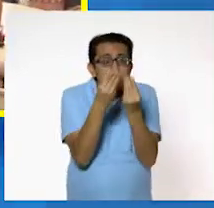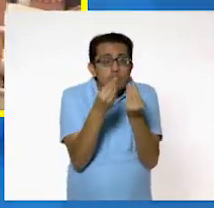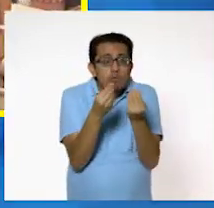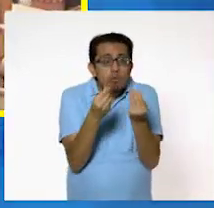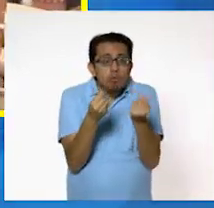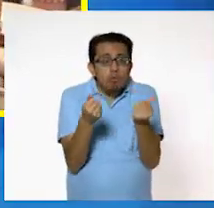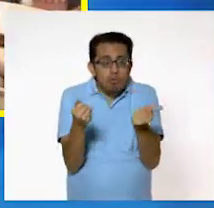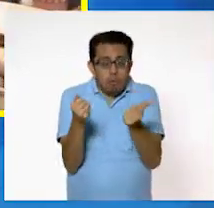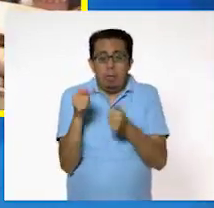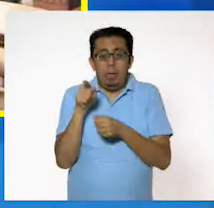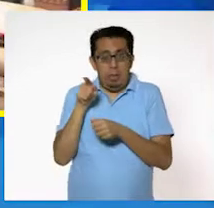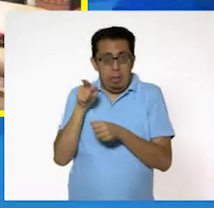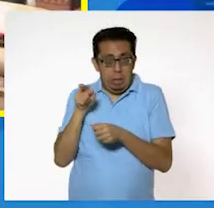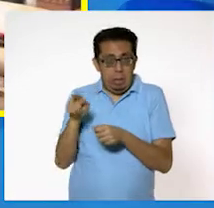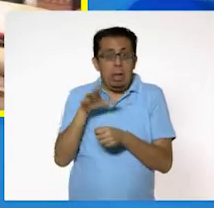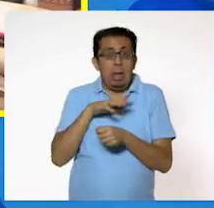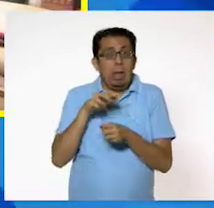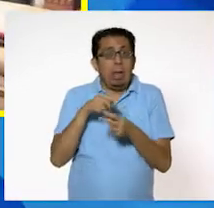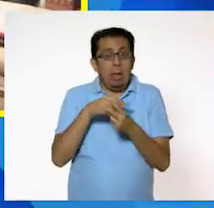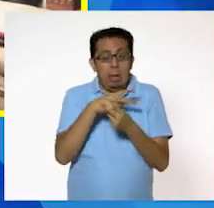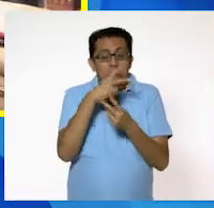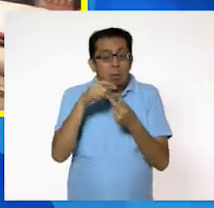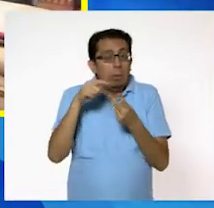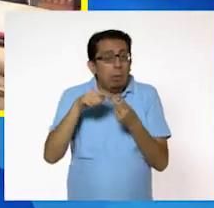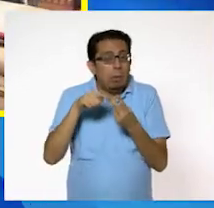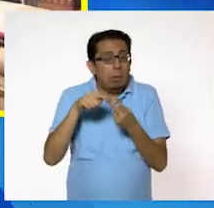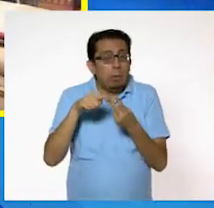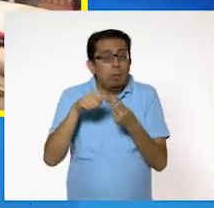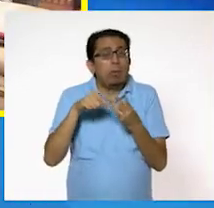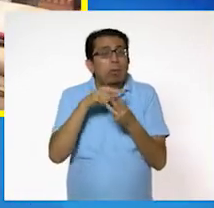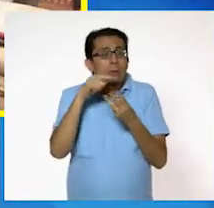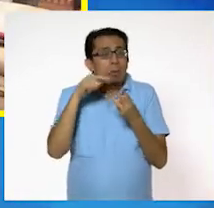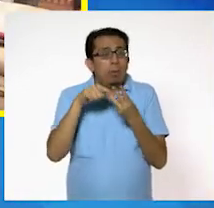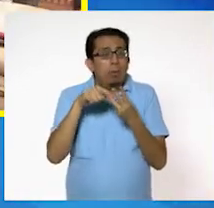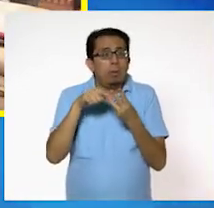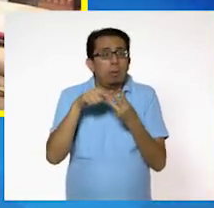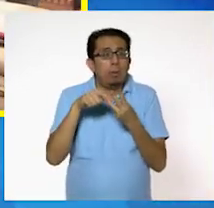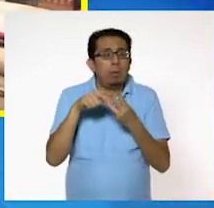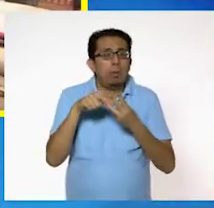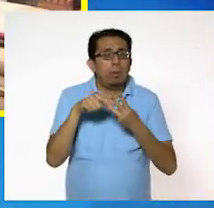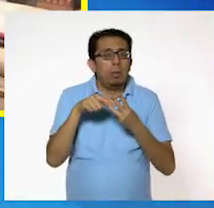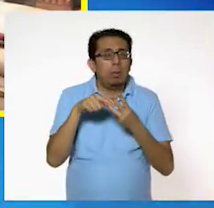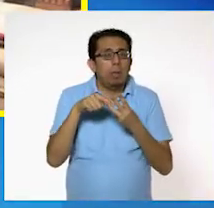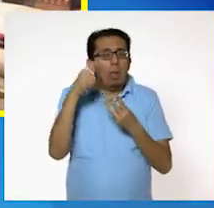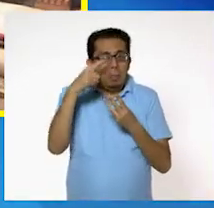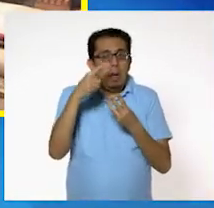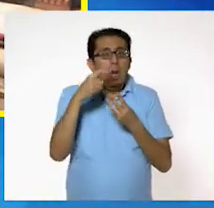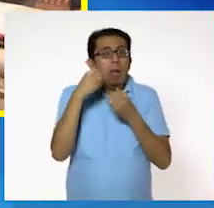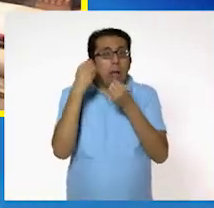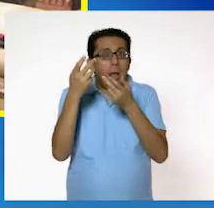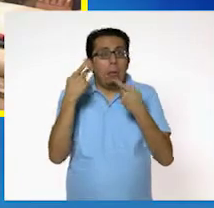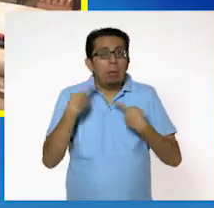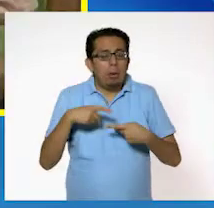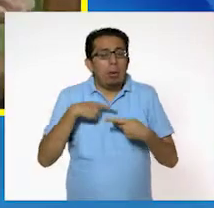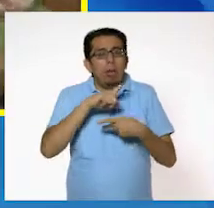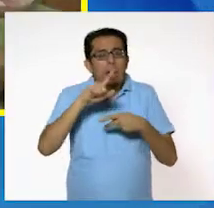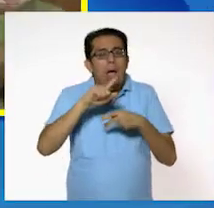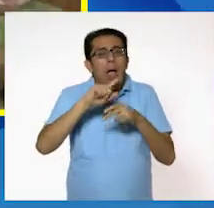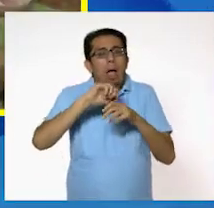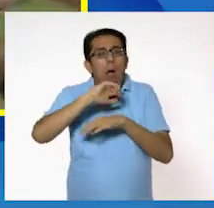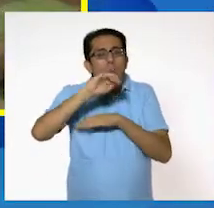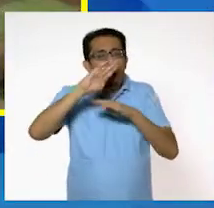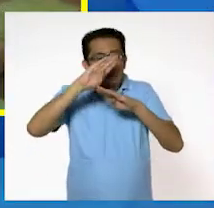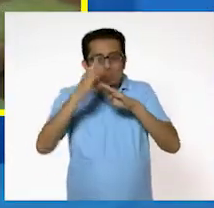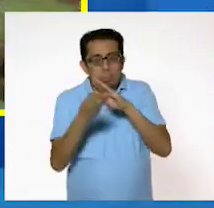de este lado. El segundo paso es la extrusión y el tercer paso para llevarlo a la gente es el empaque. ¿Y